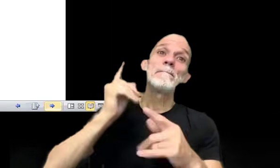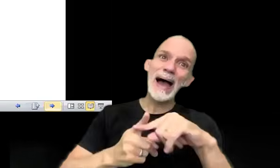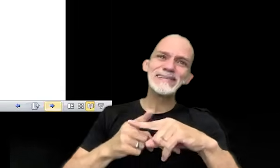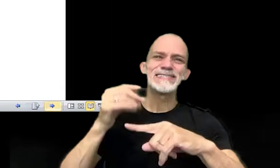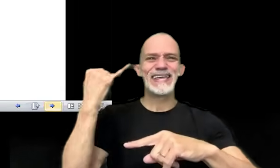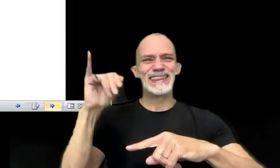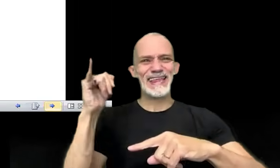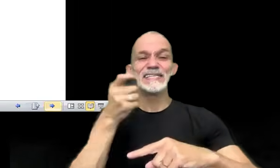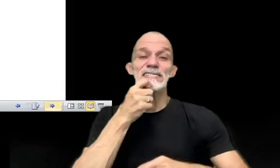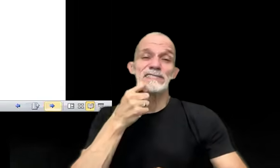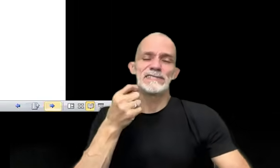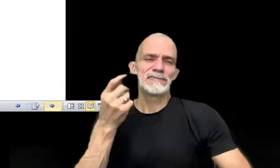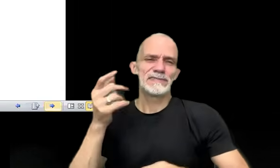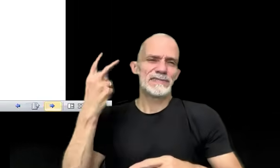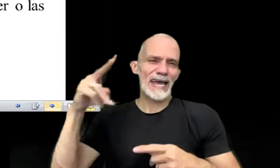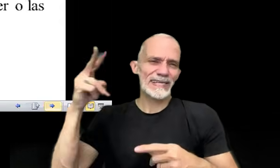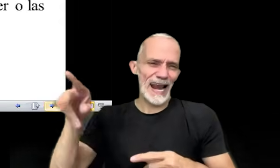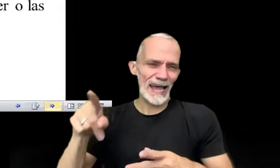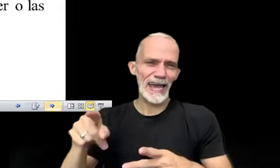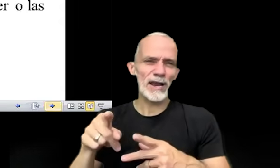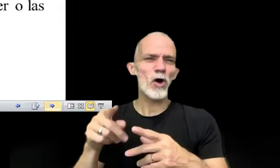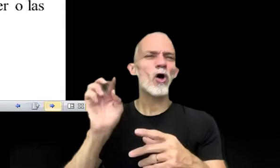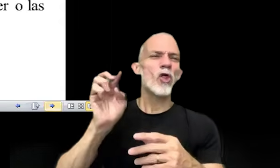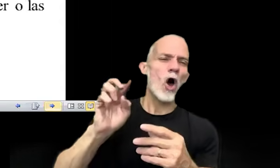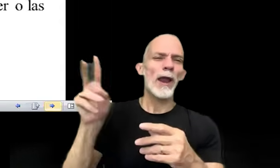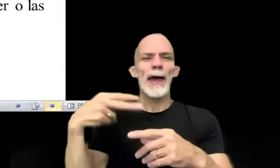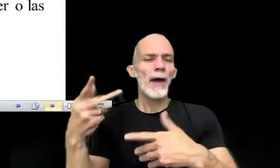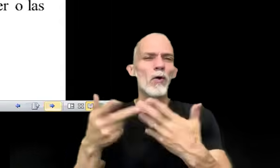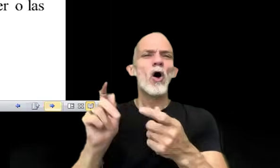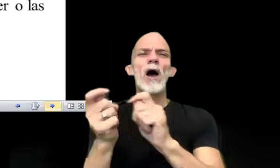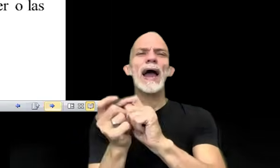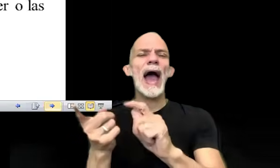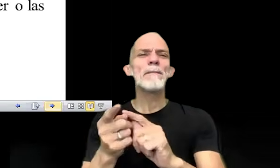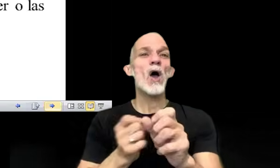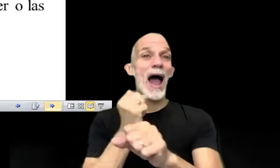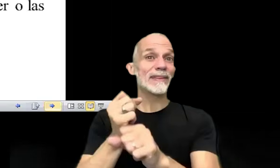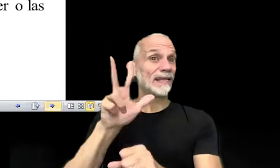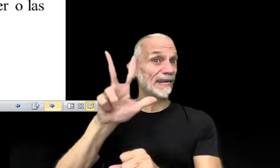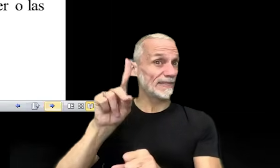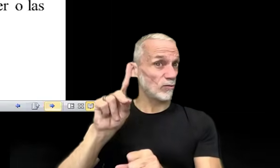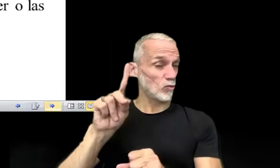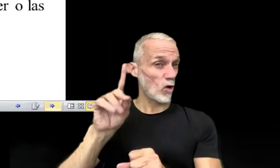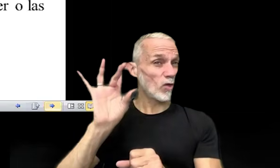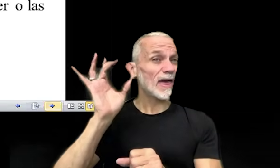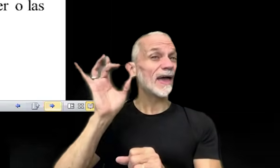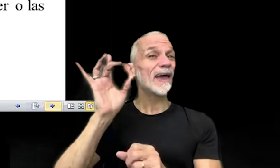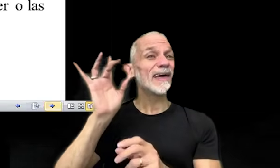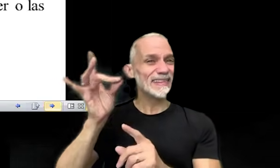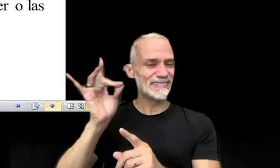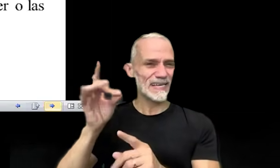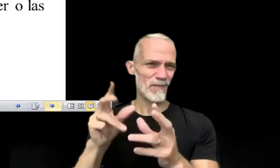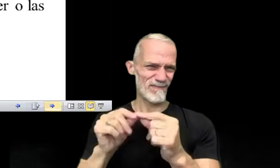intereses, si es en moneda extranjera, por el tipo de cambio al 31/12.